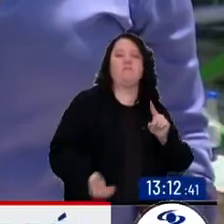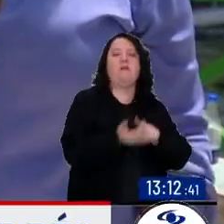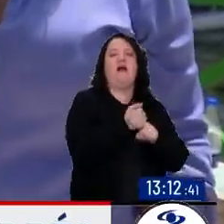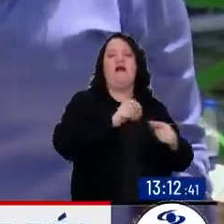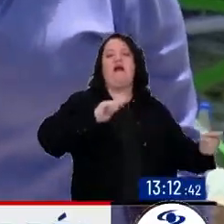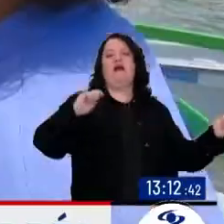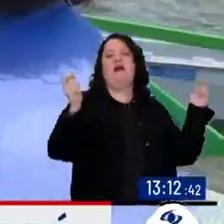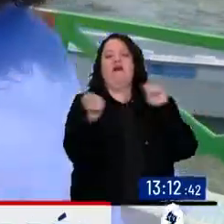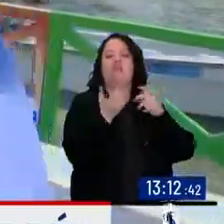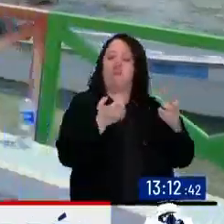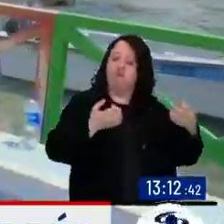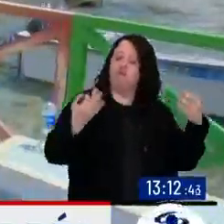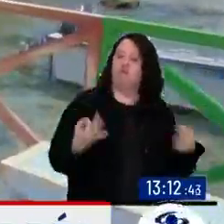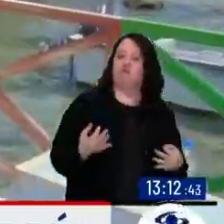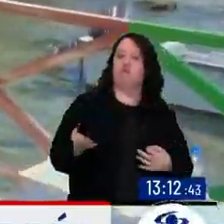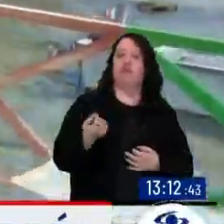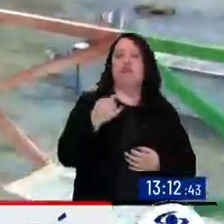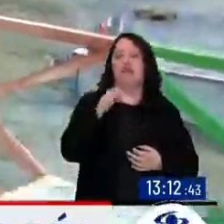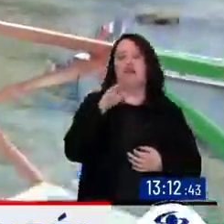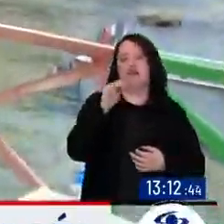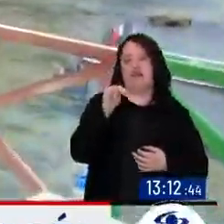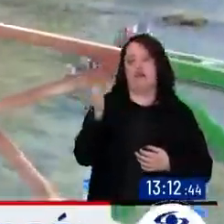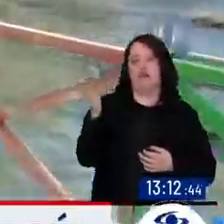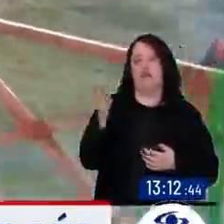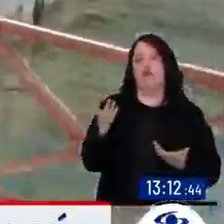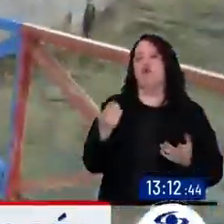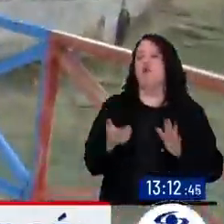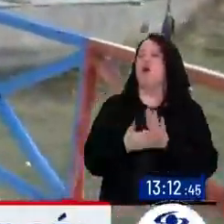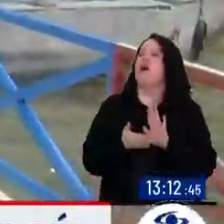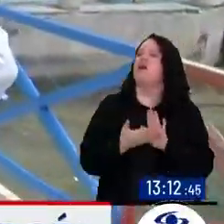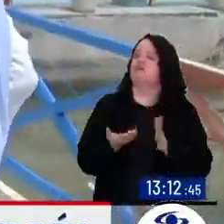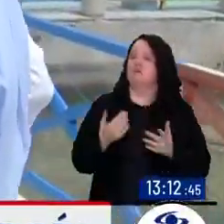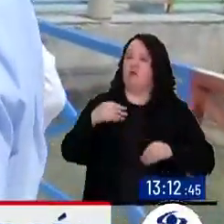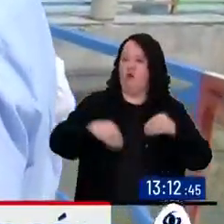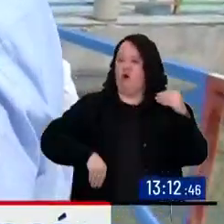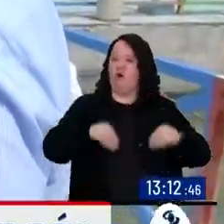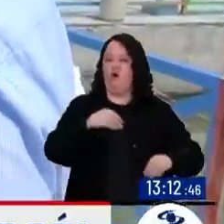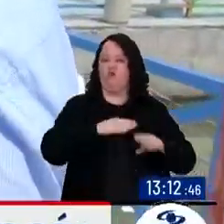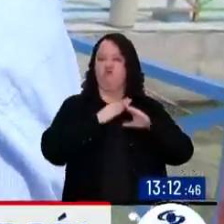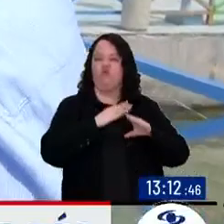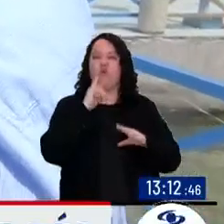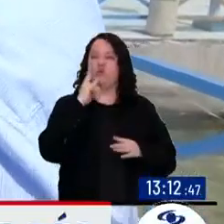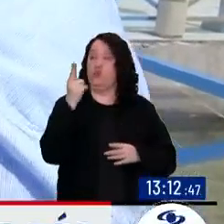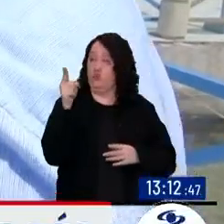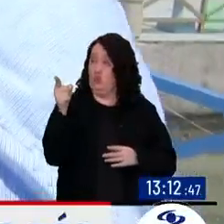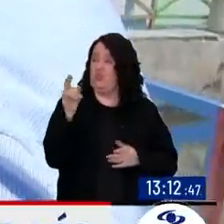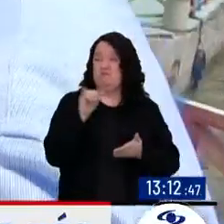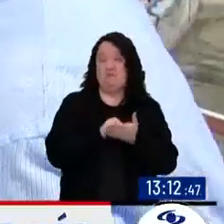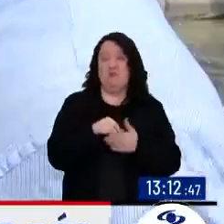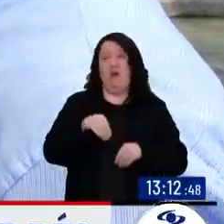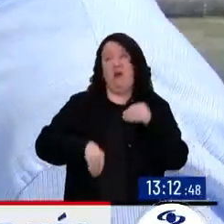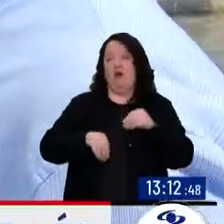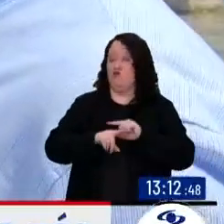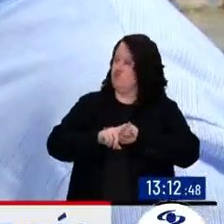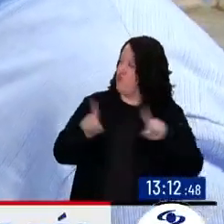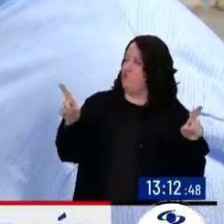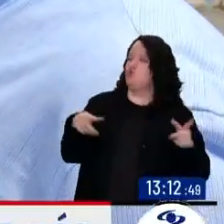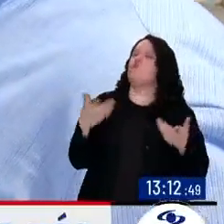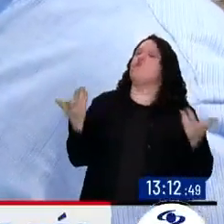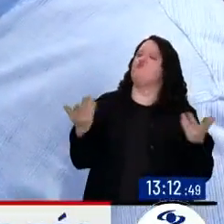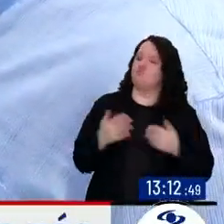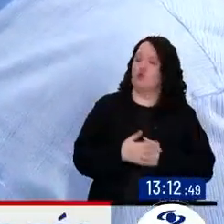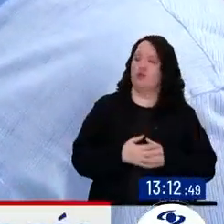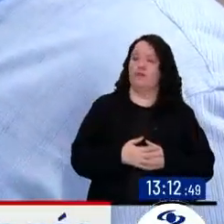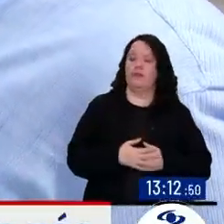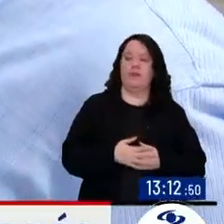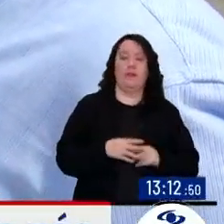que todos anhelamos. Doctor Germán Pacheco, ¿cómo garantizar esa lucha contra la corrupción y que usted no va a ser la persona que está en esa cola de corrupción?